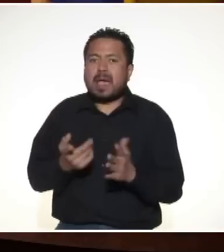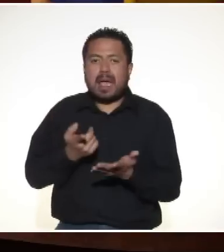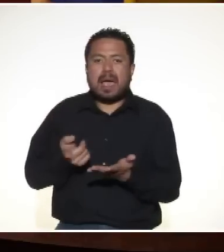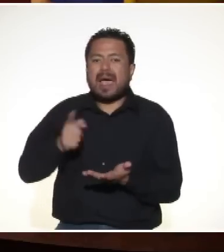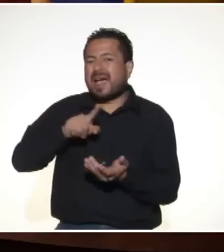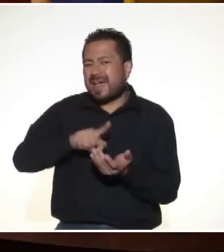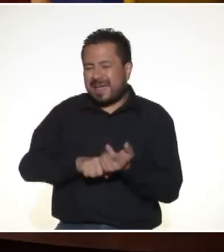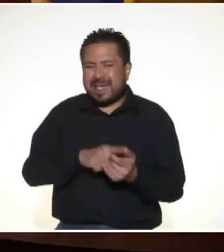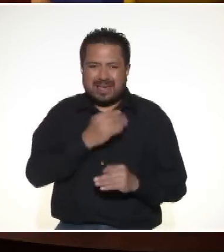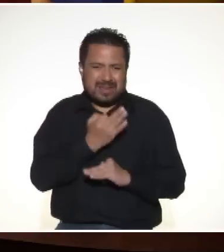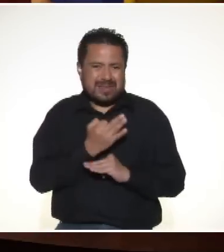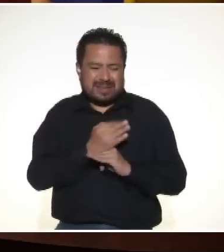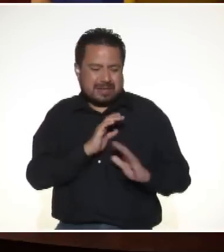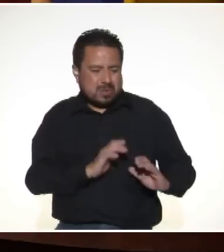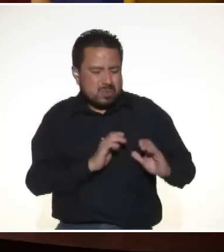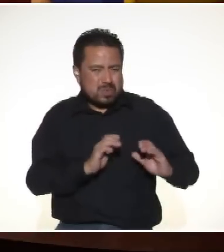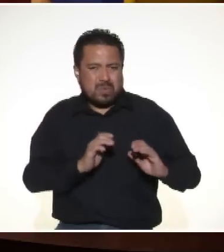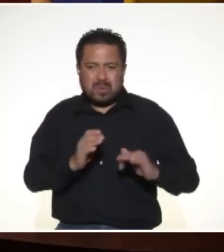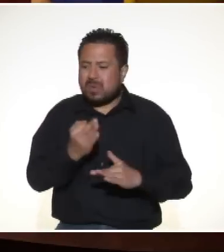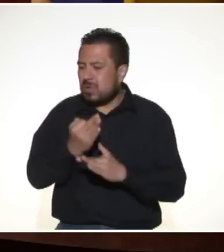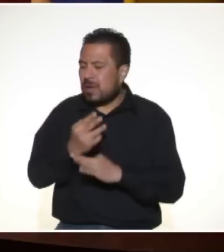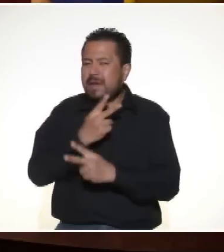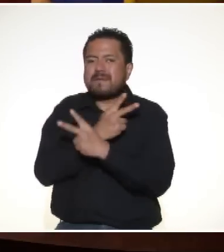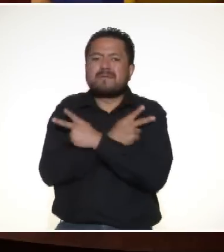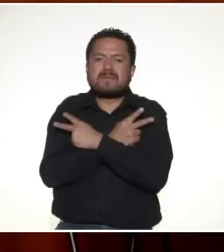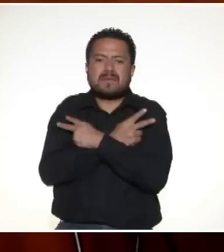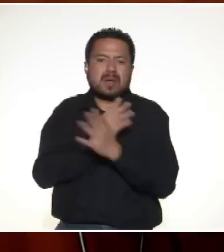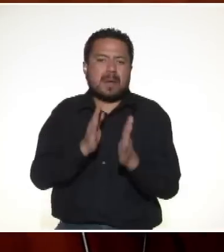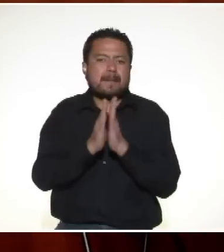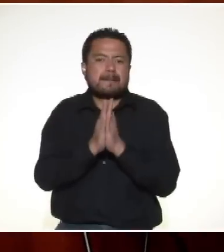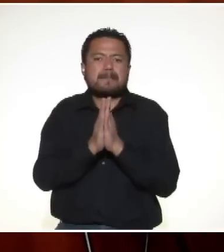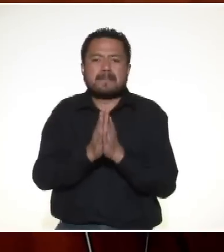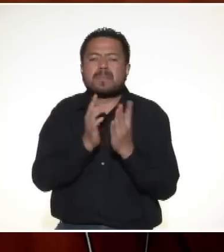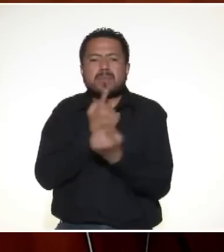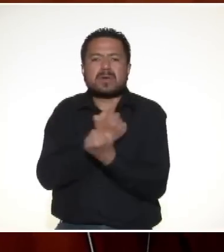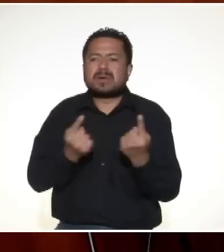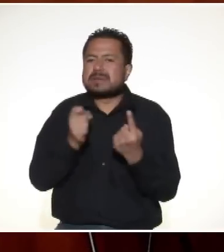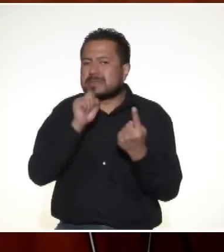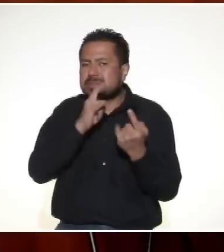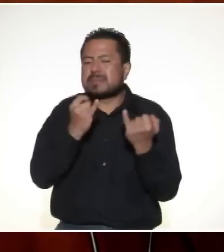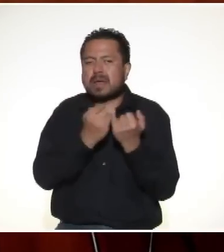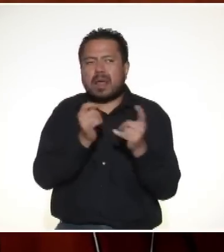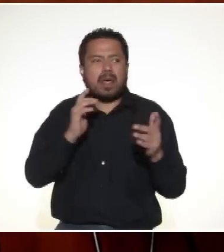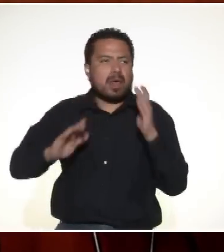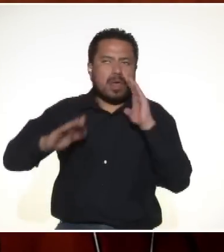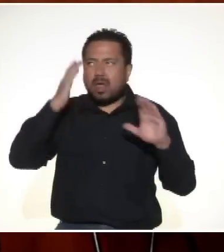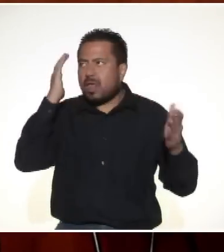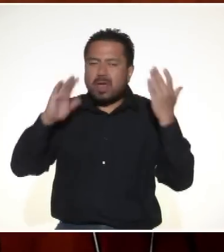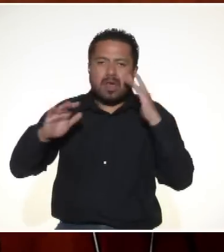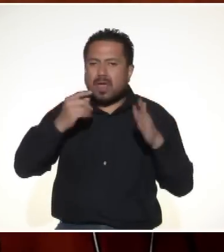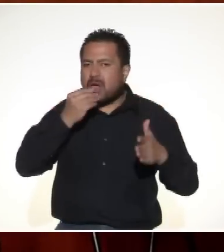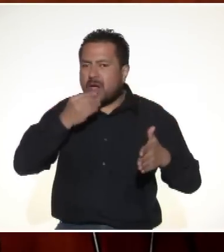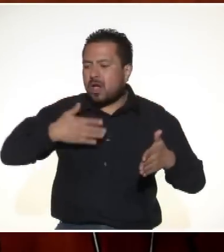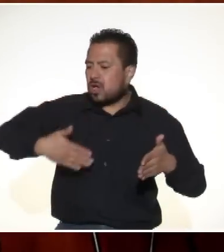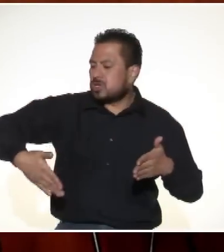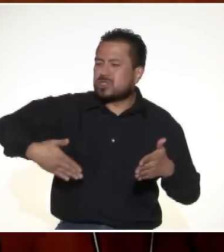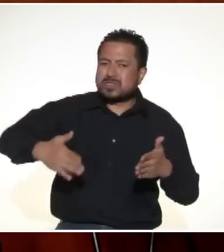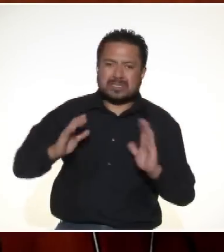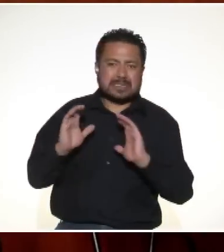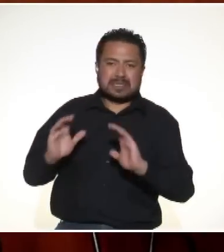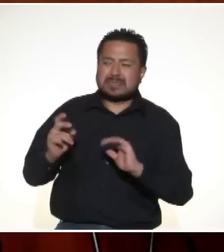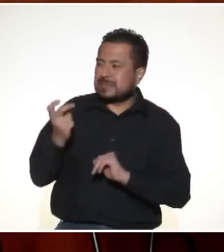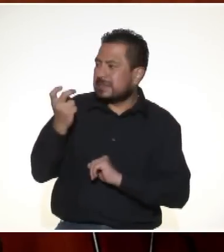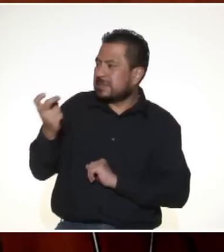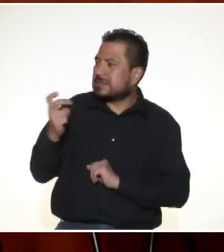de lo que prevenir ahorita en vacaciones, por favor, los niños también se la pasan corriendo en la cocina. Aguas con